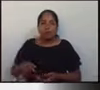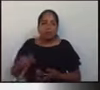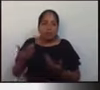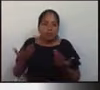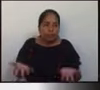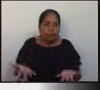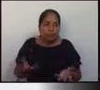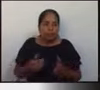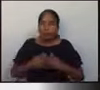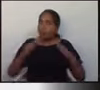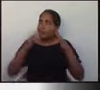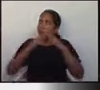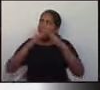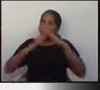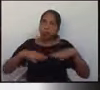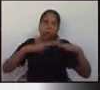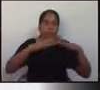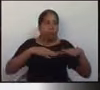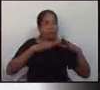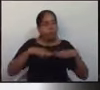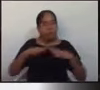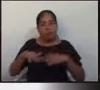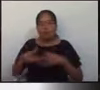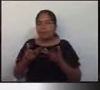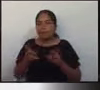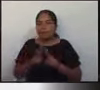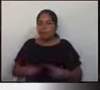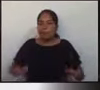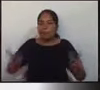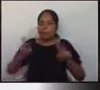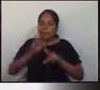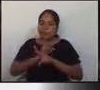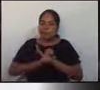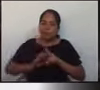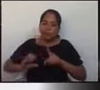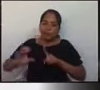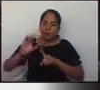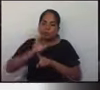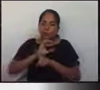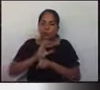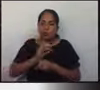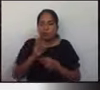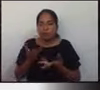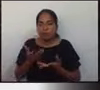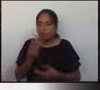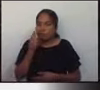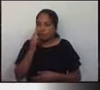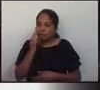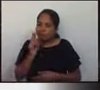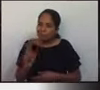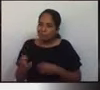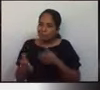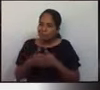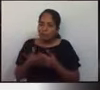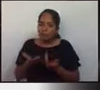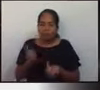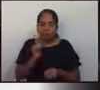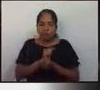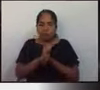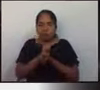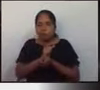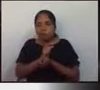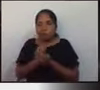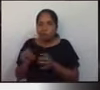destrozando nuestra casa, nuestros valores culturales, en nuestra propia cara, y estamos atados de